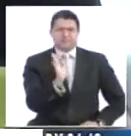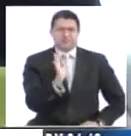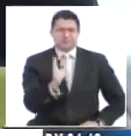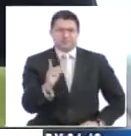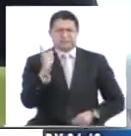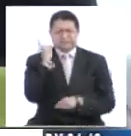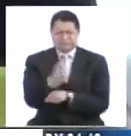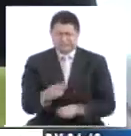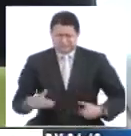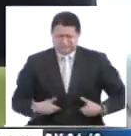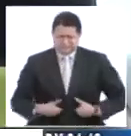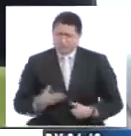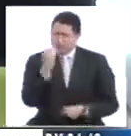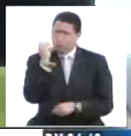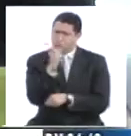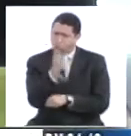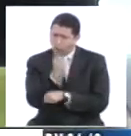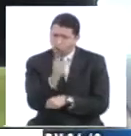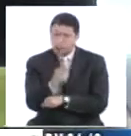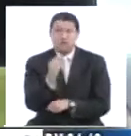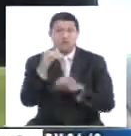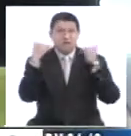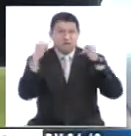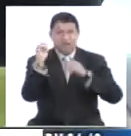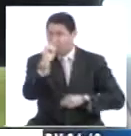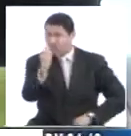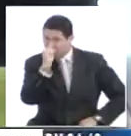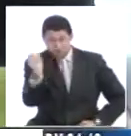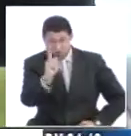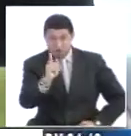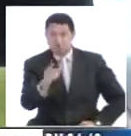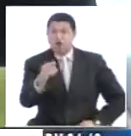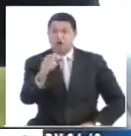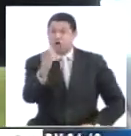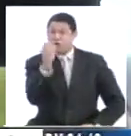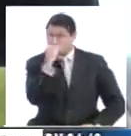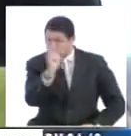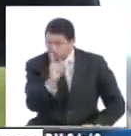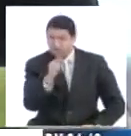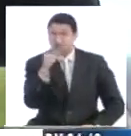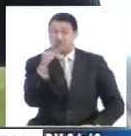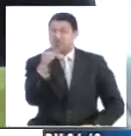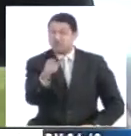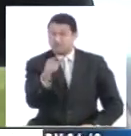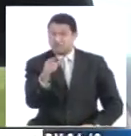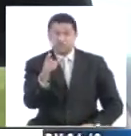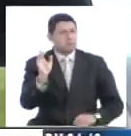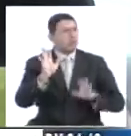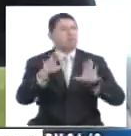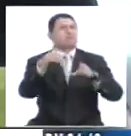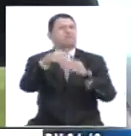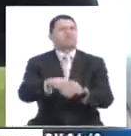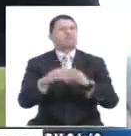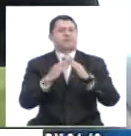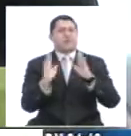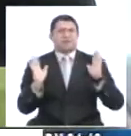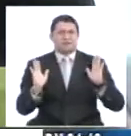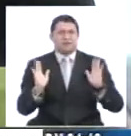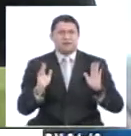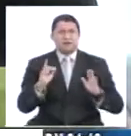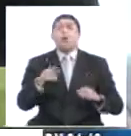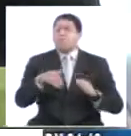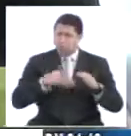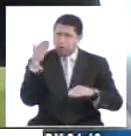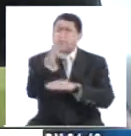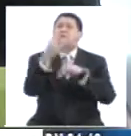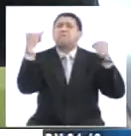castran al paciente tú vas por una fiesta no puede ver todas buenas fiestas no puedes comer todas por una fiebre que no vayas por una fiesta las personas puede ir por una